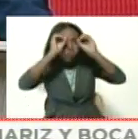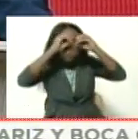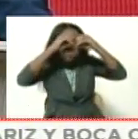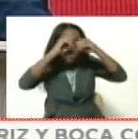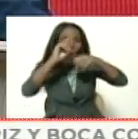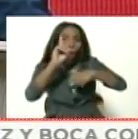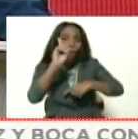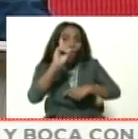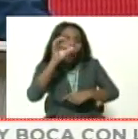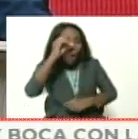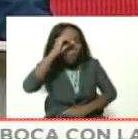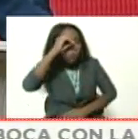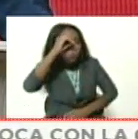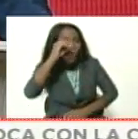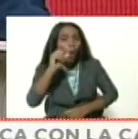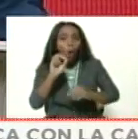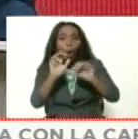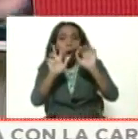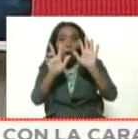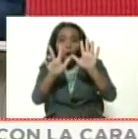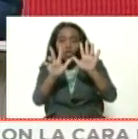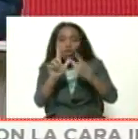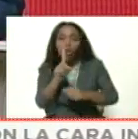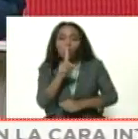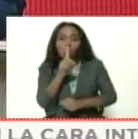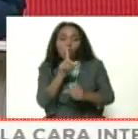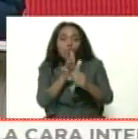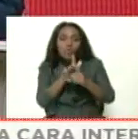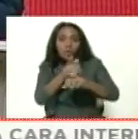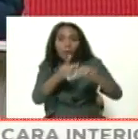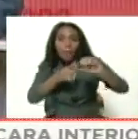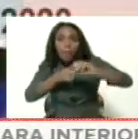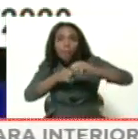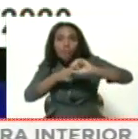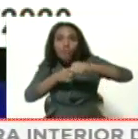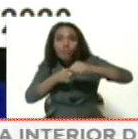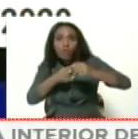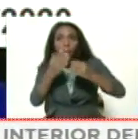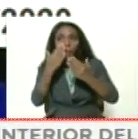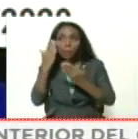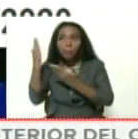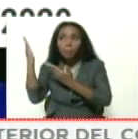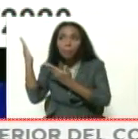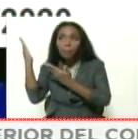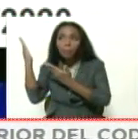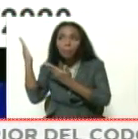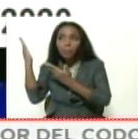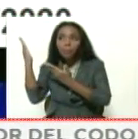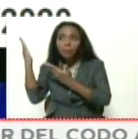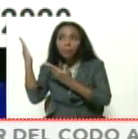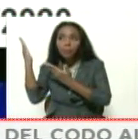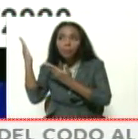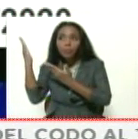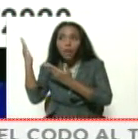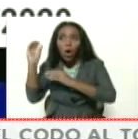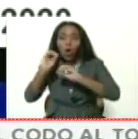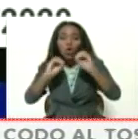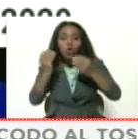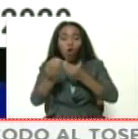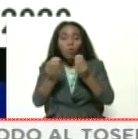ojo, 8 silenciadores de fusil, y aquí estamos viendo cómo el tipo de armas que estaban tratando de